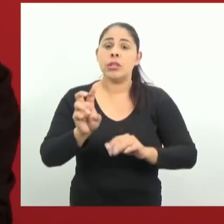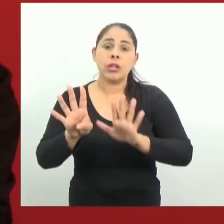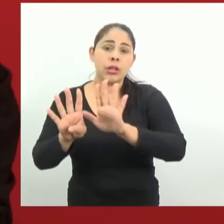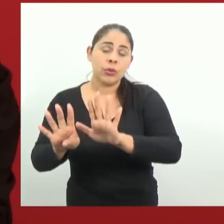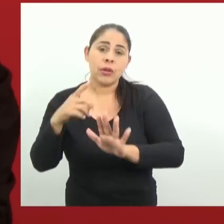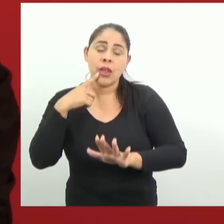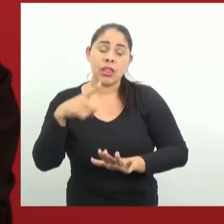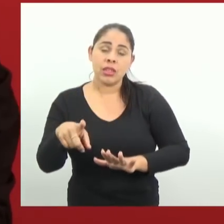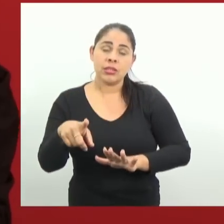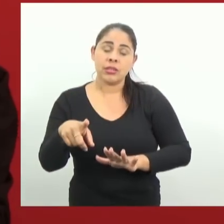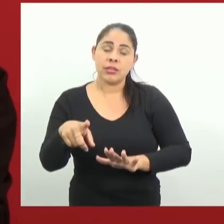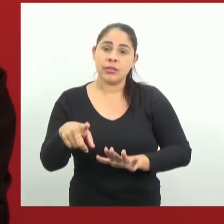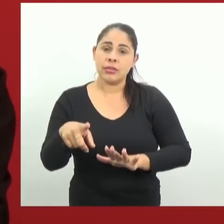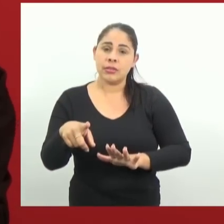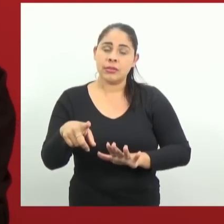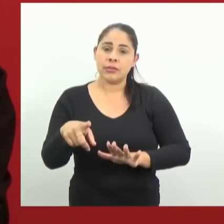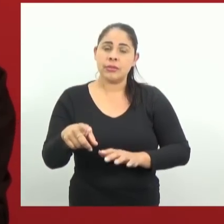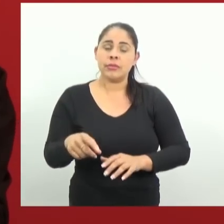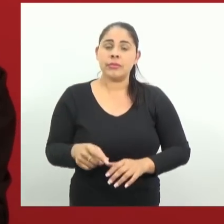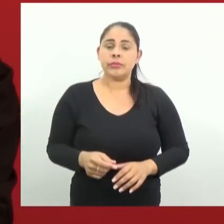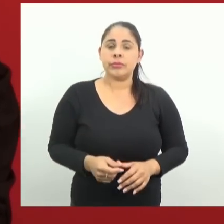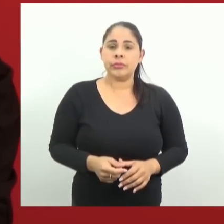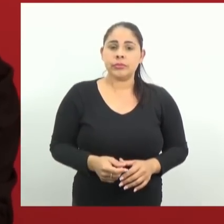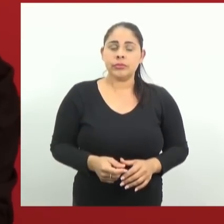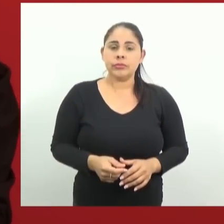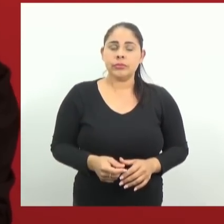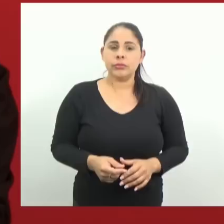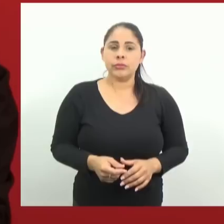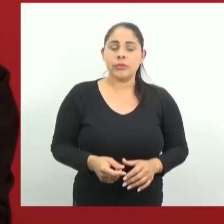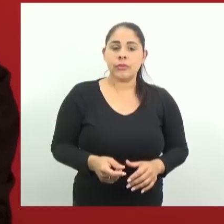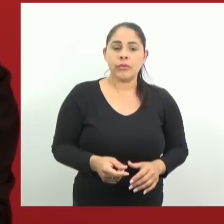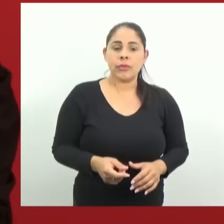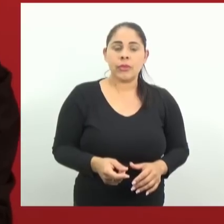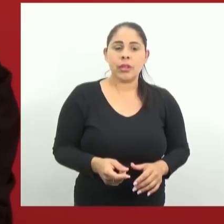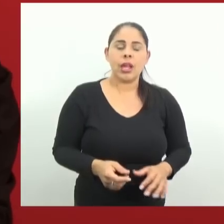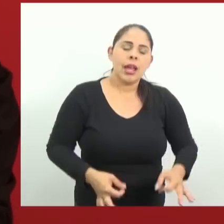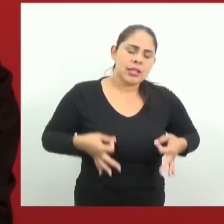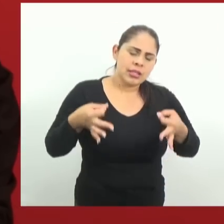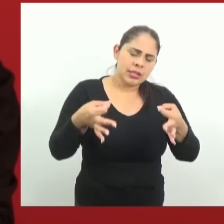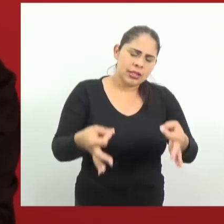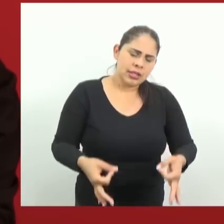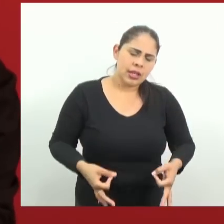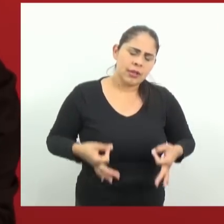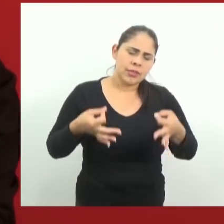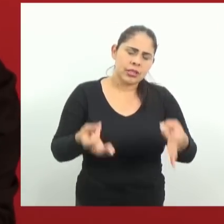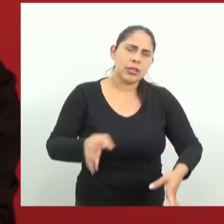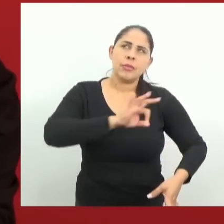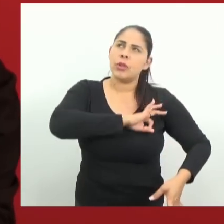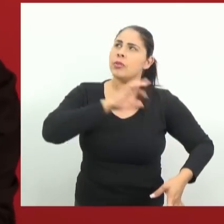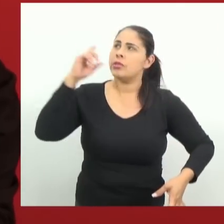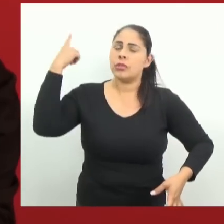impresionante versículo. Dice: para siempre, oh Señor, permanece tu